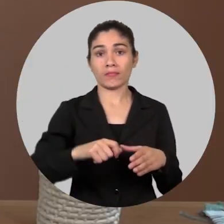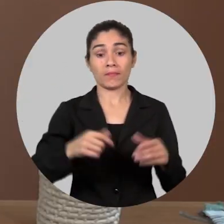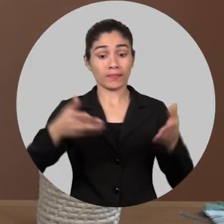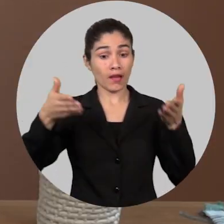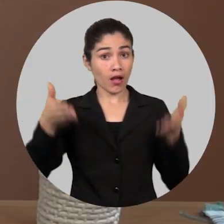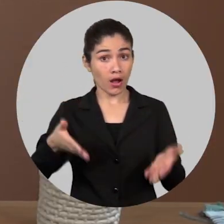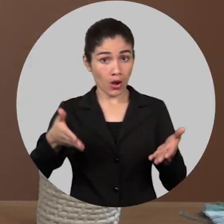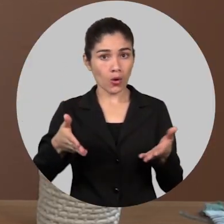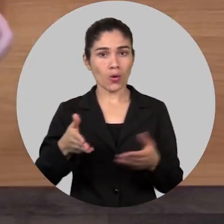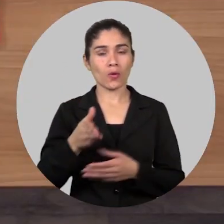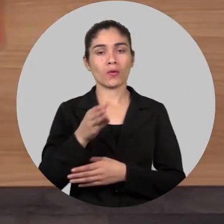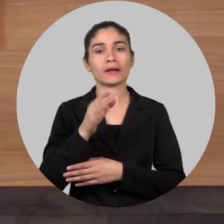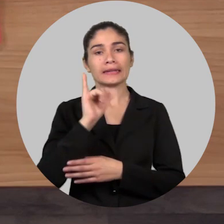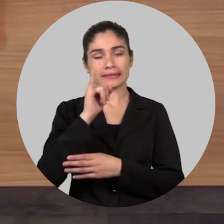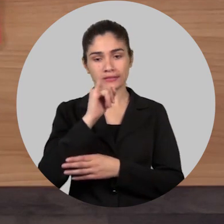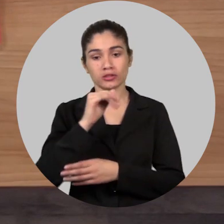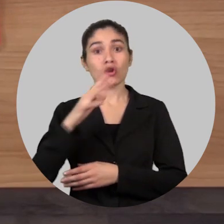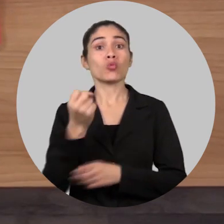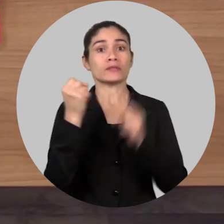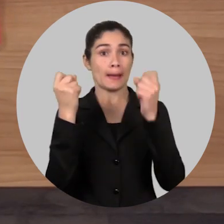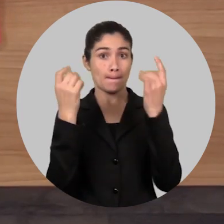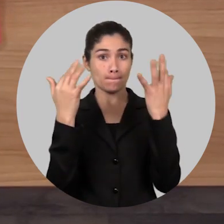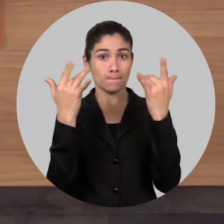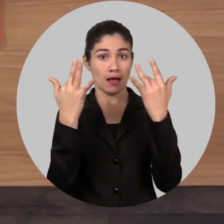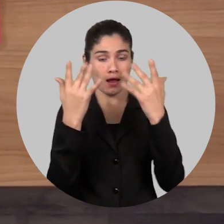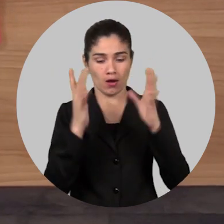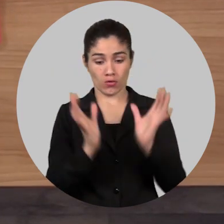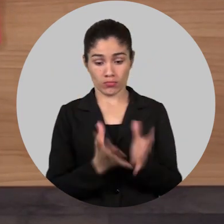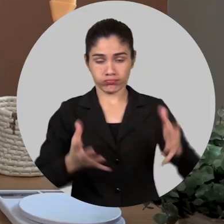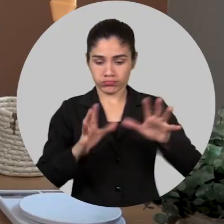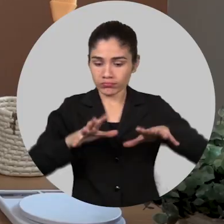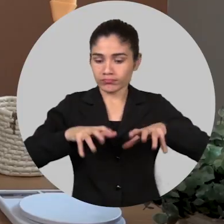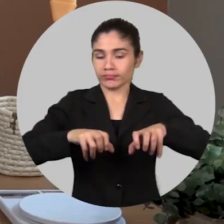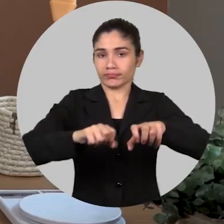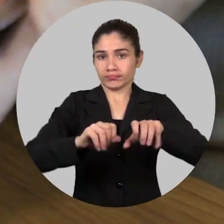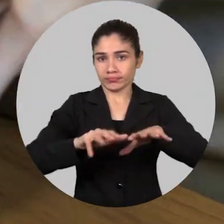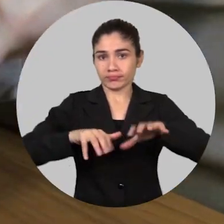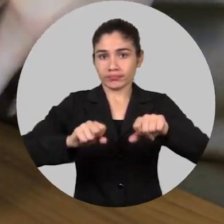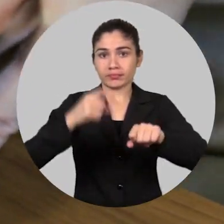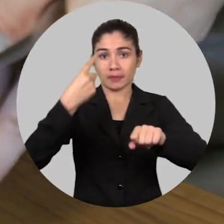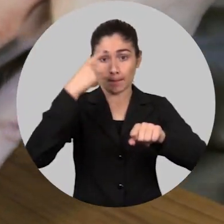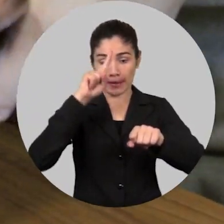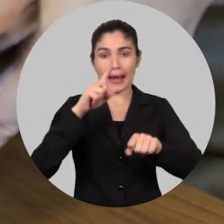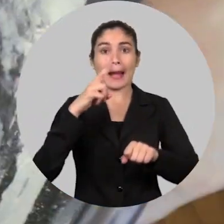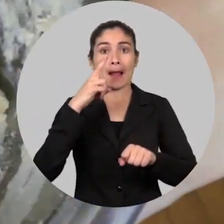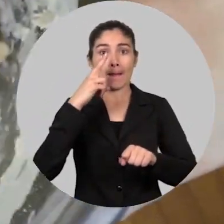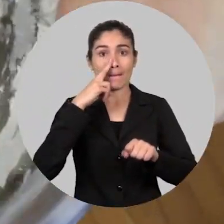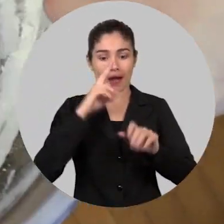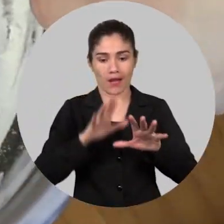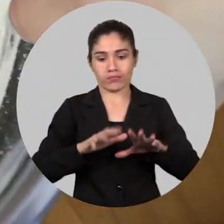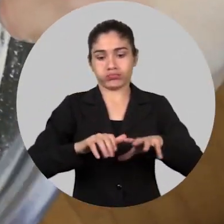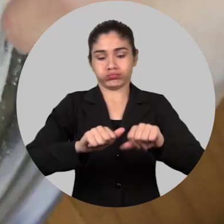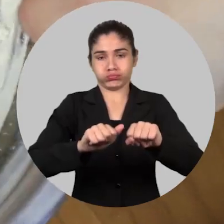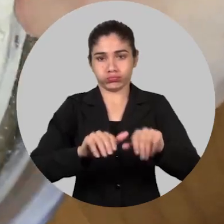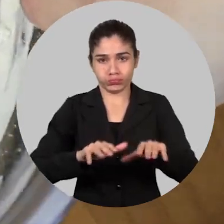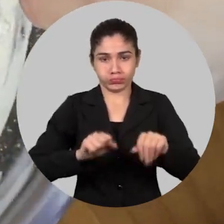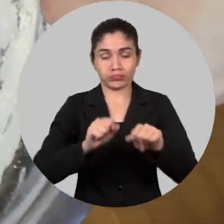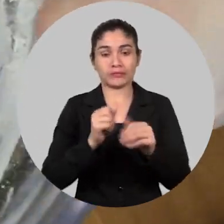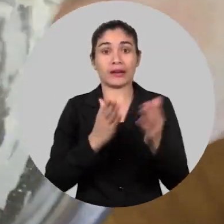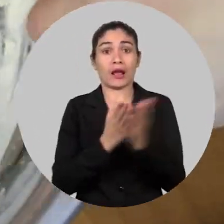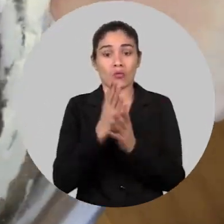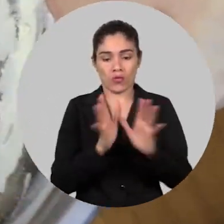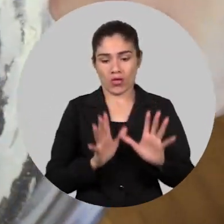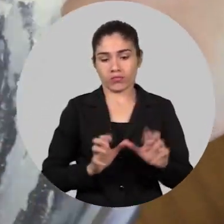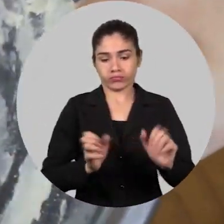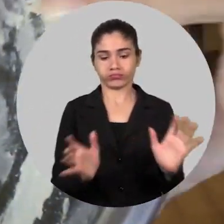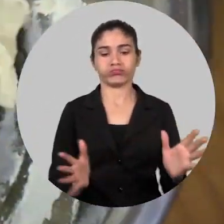Ahora es cuando vamos a meter mano para el proceso de amasado, ayudándose siempre con el puño